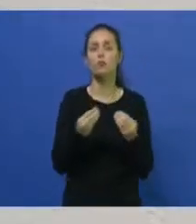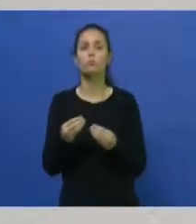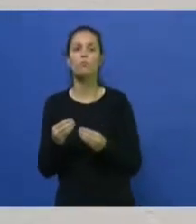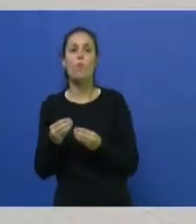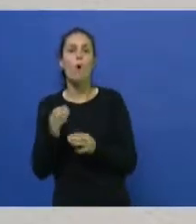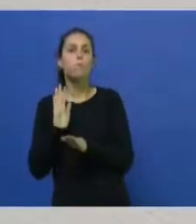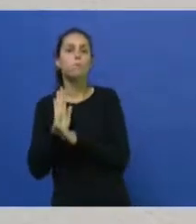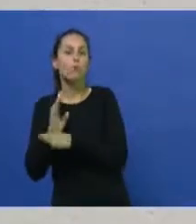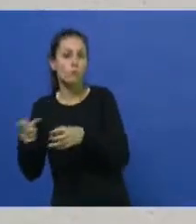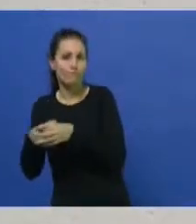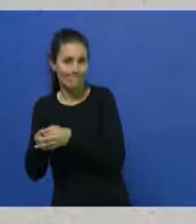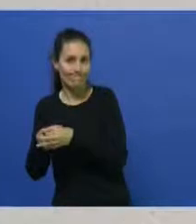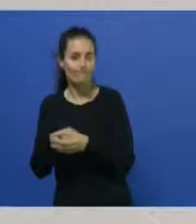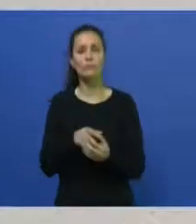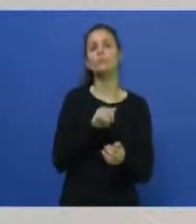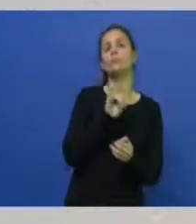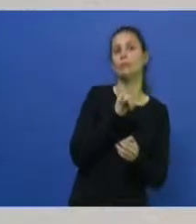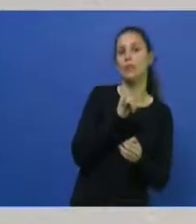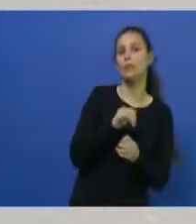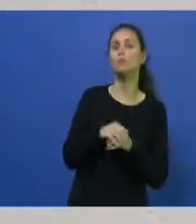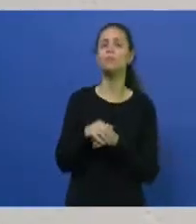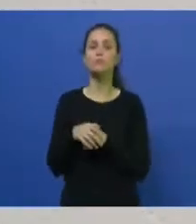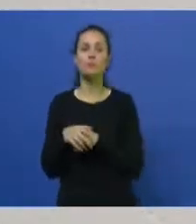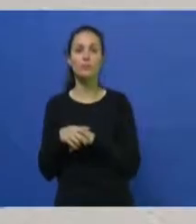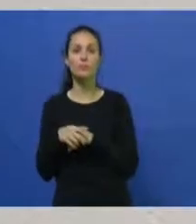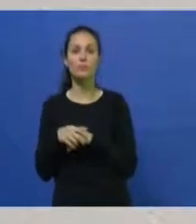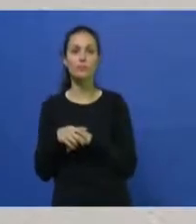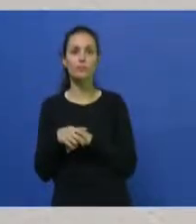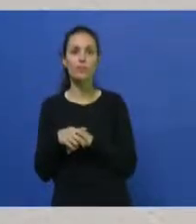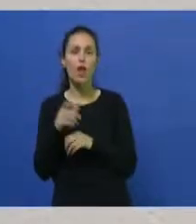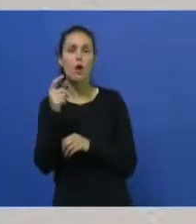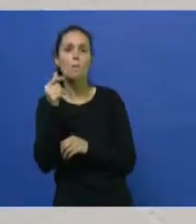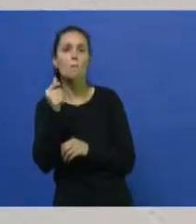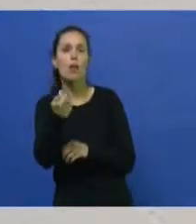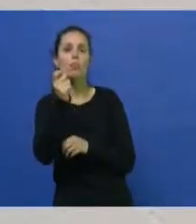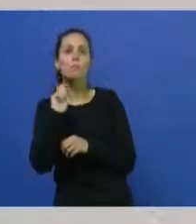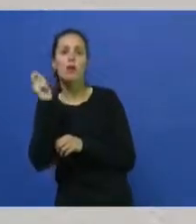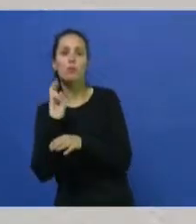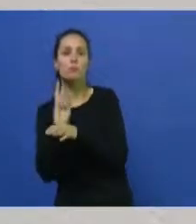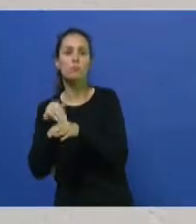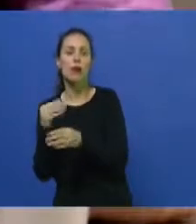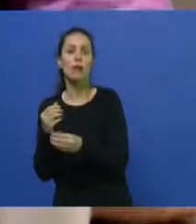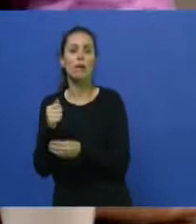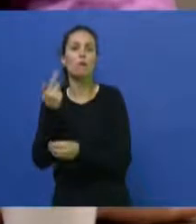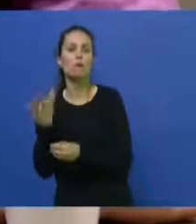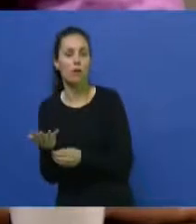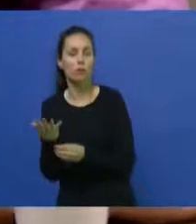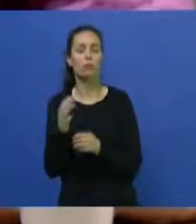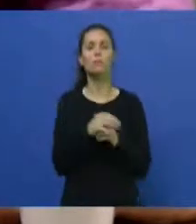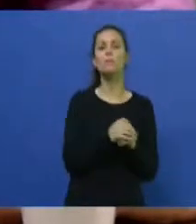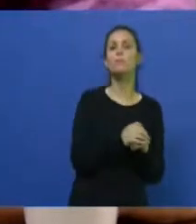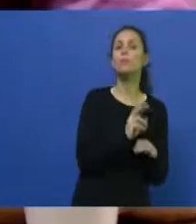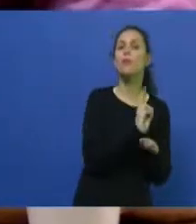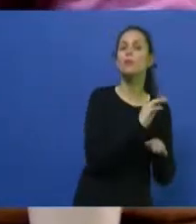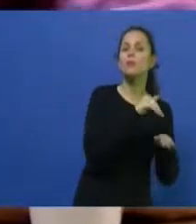prioridad, pero algo va a haber que achicar. Sí, sí, pero... Porque sí, ¿cuánto deja de recibir Villa María? ¿Es similar a lo de Villanueva? ¿350 mil no, pesos? No, Villa María